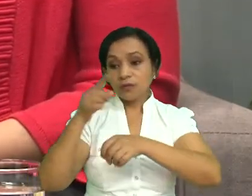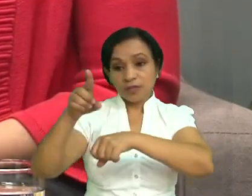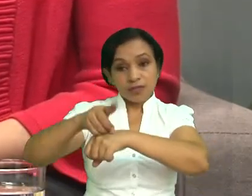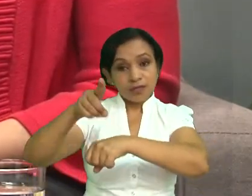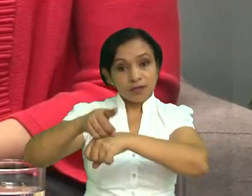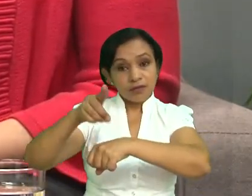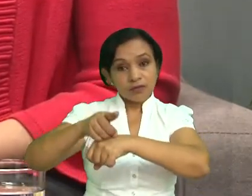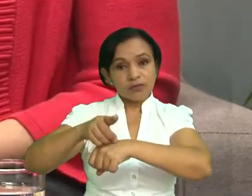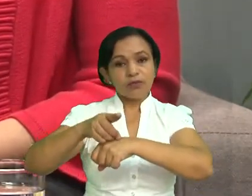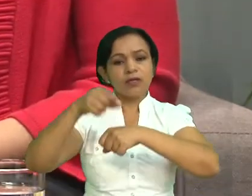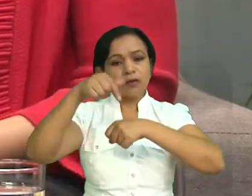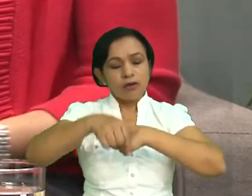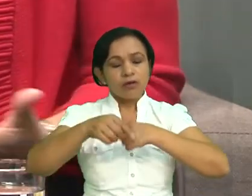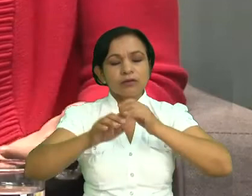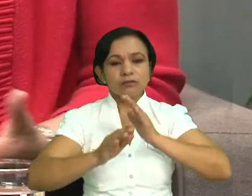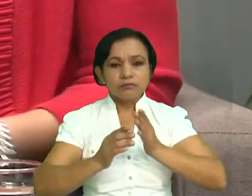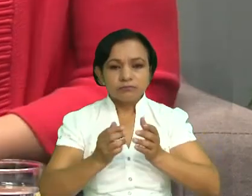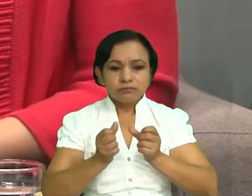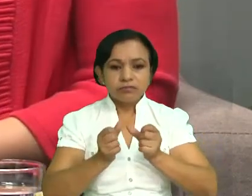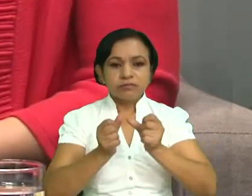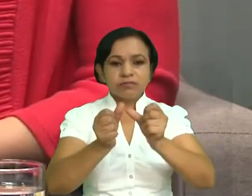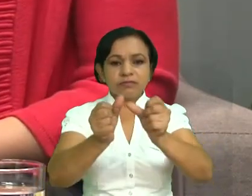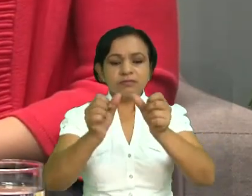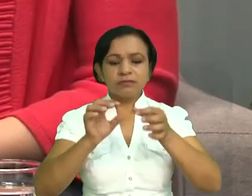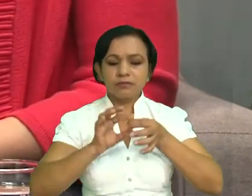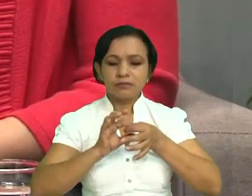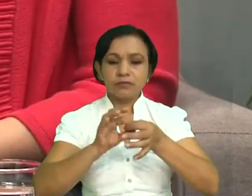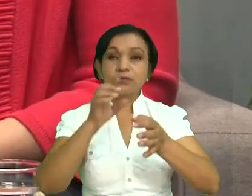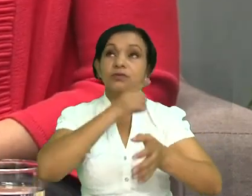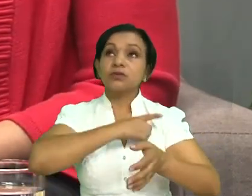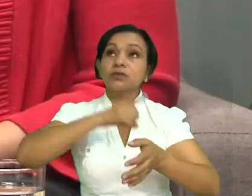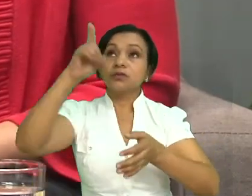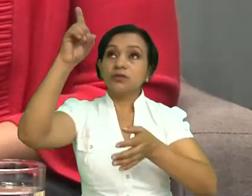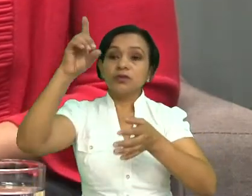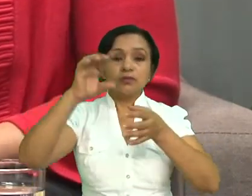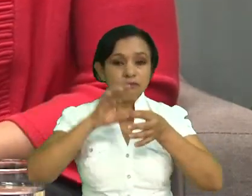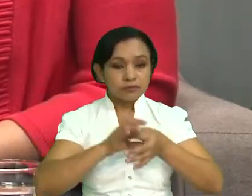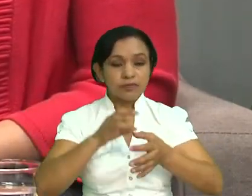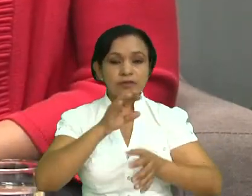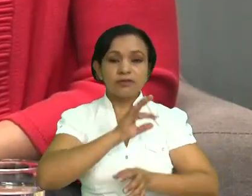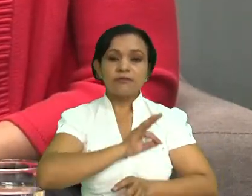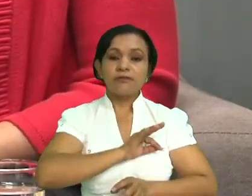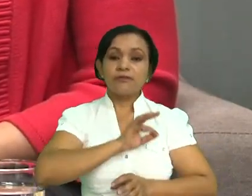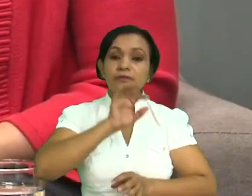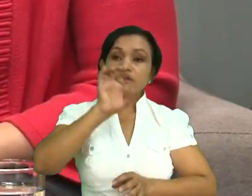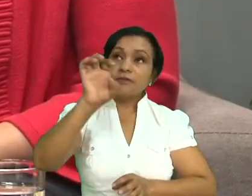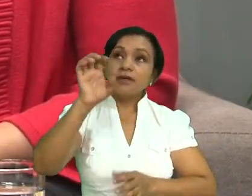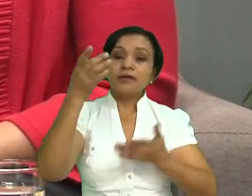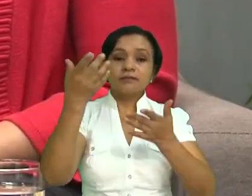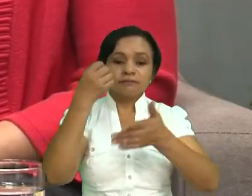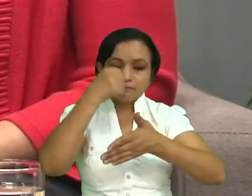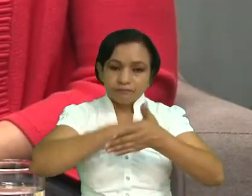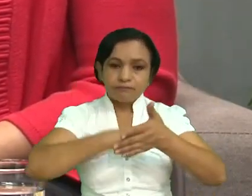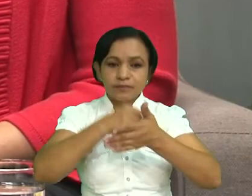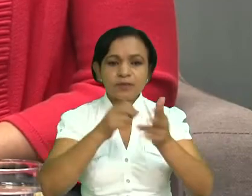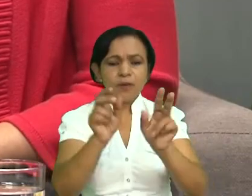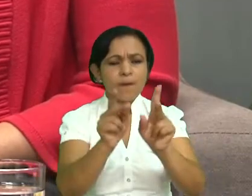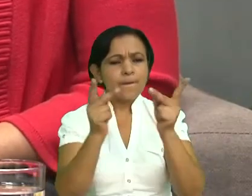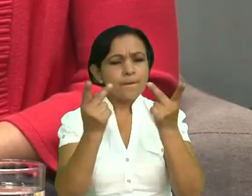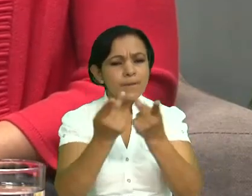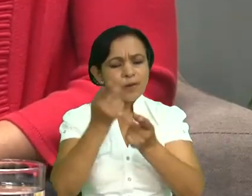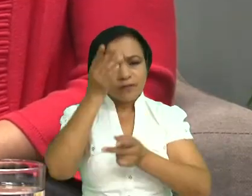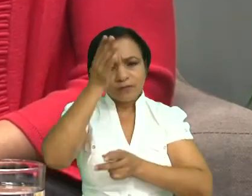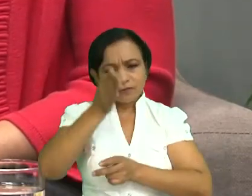vamos a salir de esto, siempre caminando de la mano de Dios, teniendo esa fe, esa fortaleza. Somos un pueblo